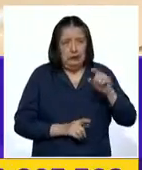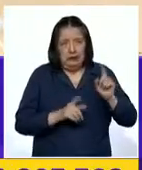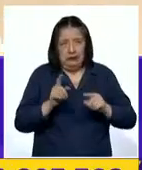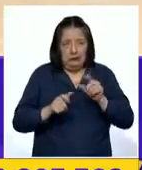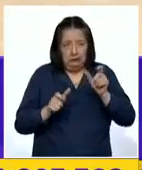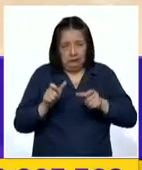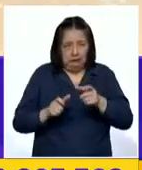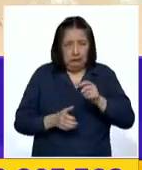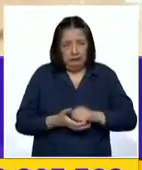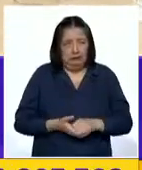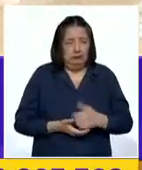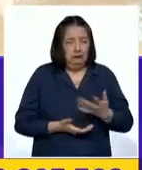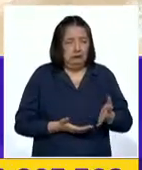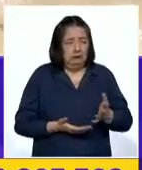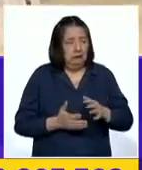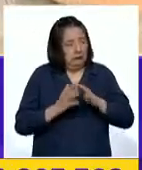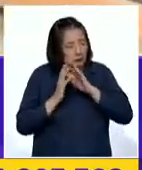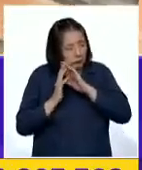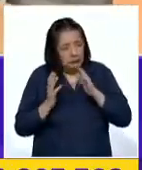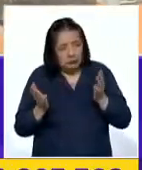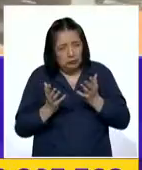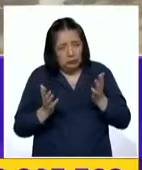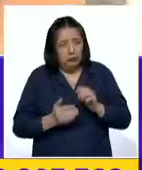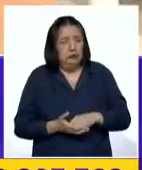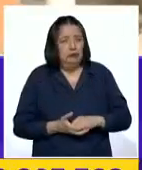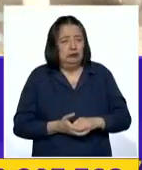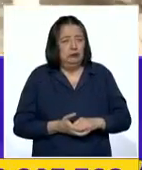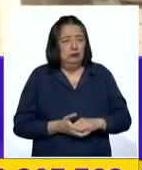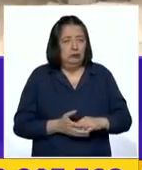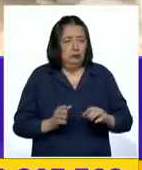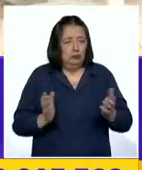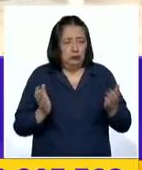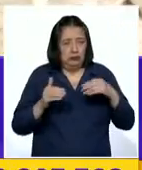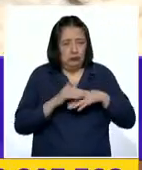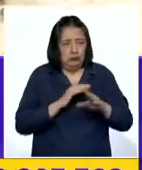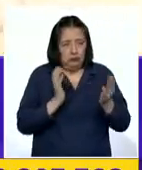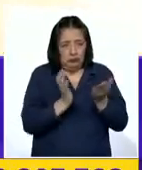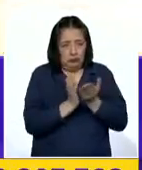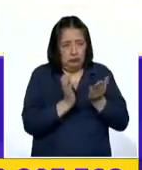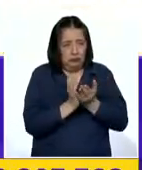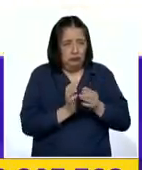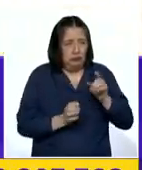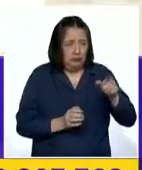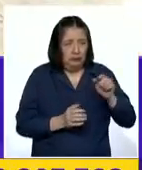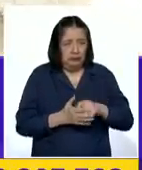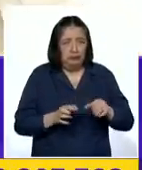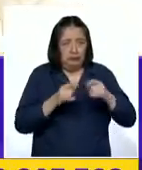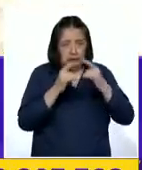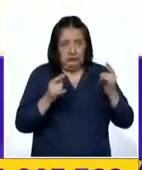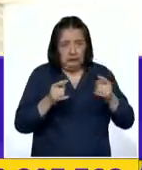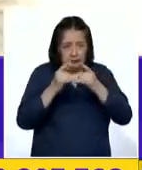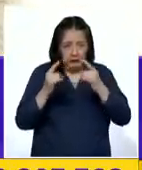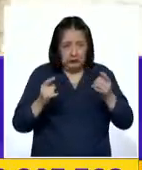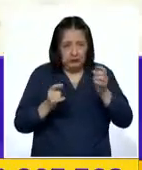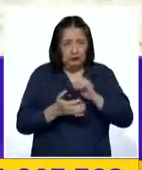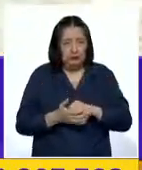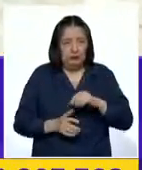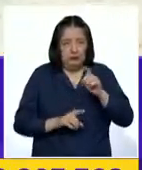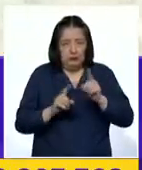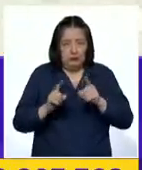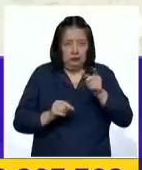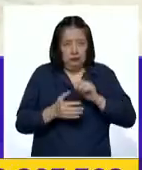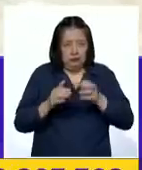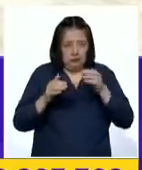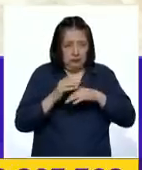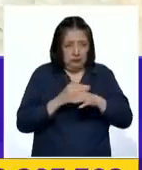personas están pernoctando en un colegio. Allí se han puesto carpas itinerantes y algunos